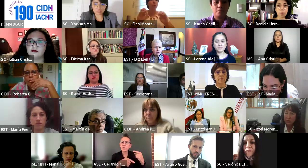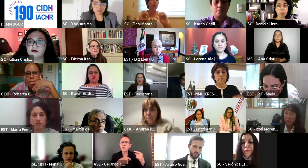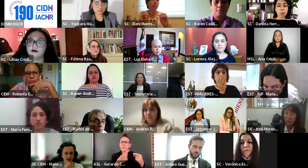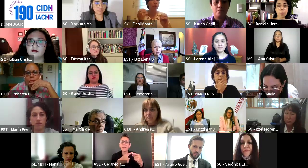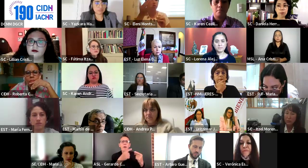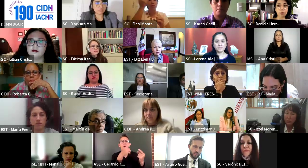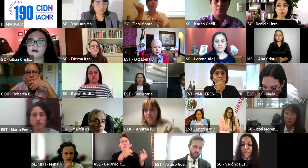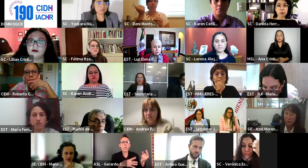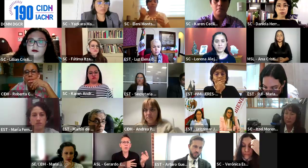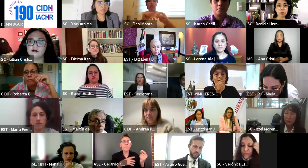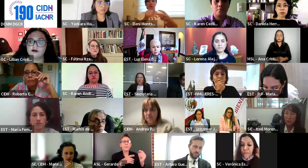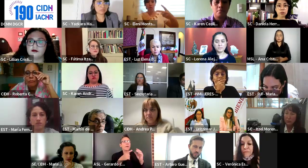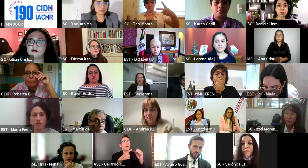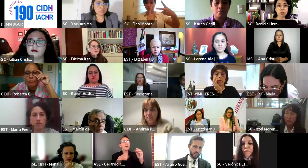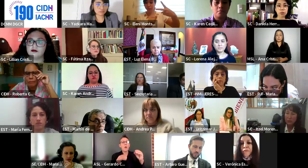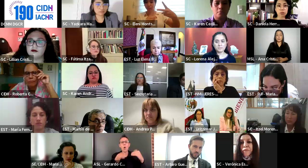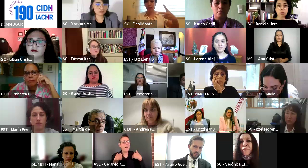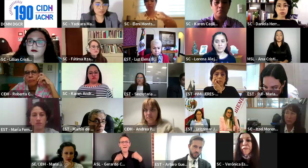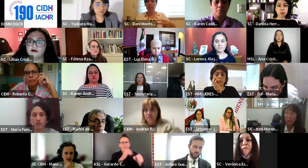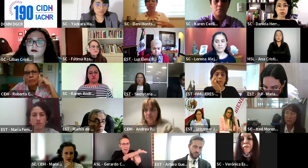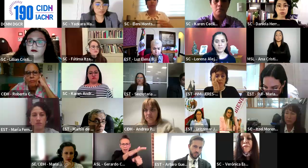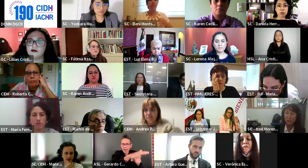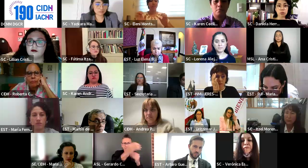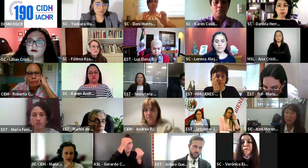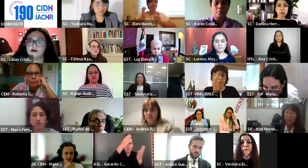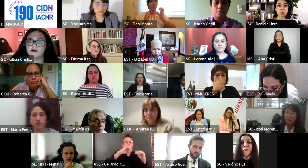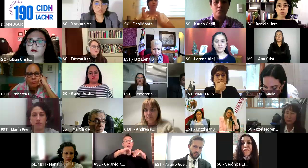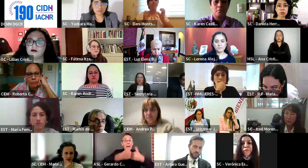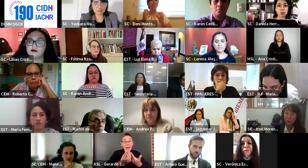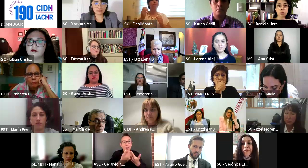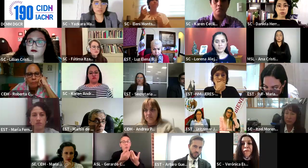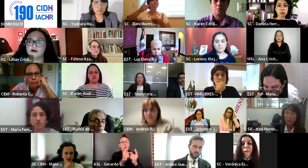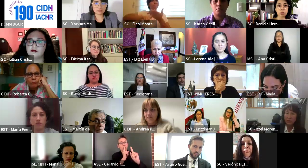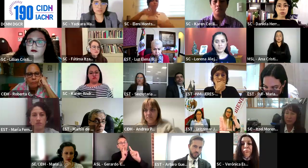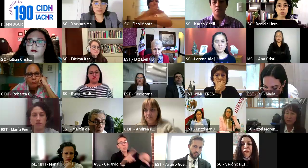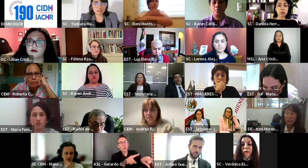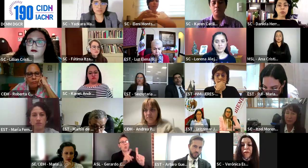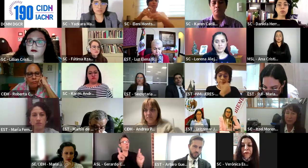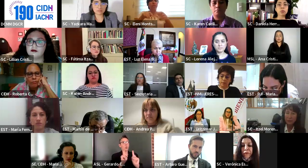que tengan cuidado, no hay información suficiente. Las personas sordas no saben dónde acudir para esta información.